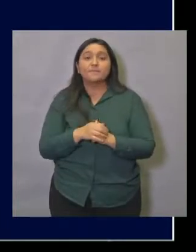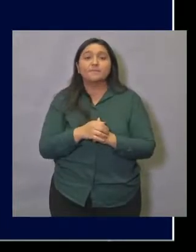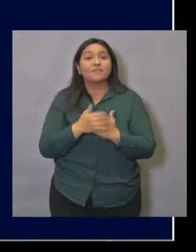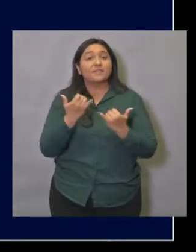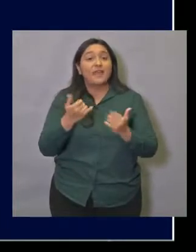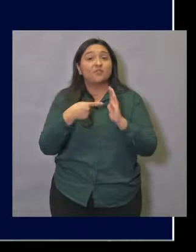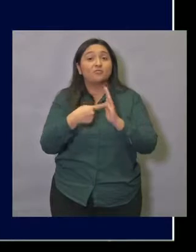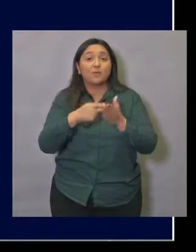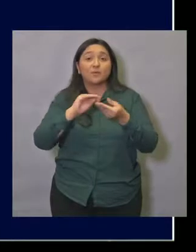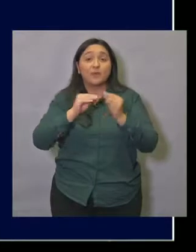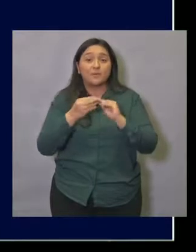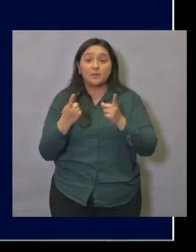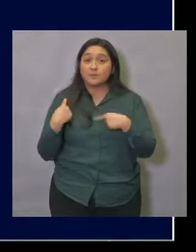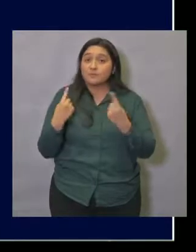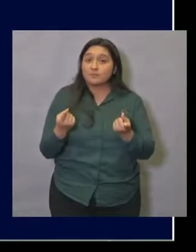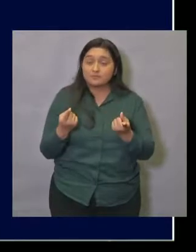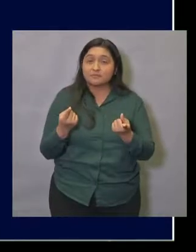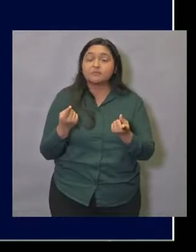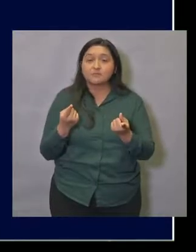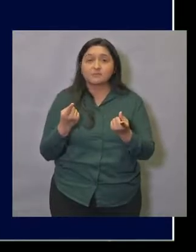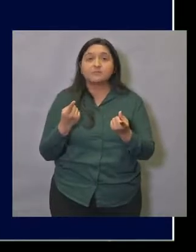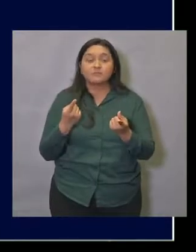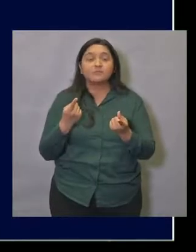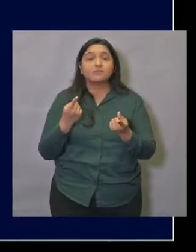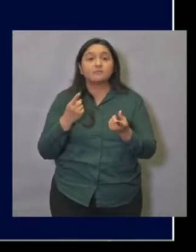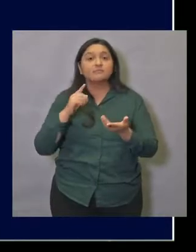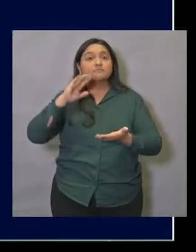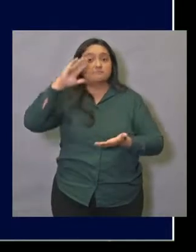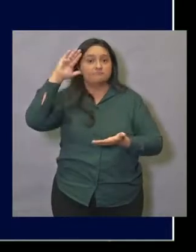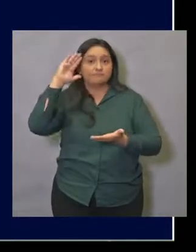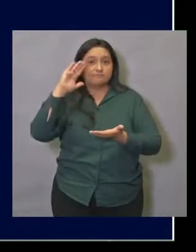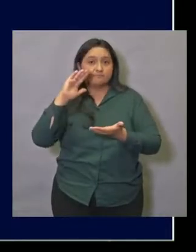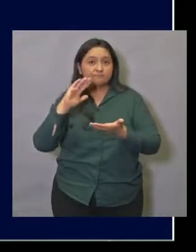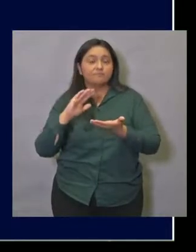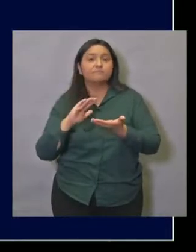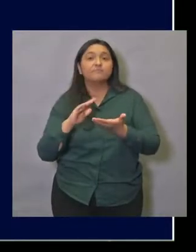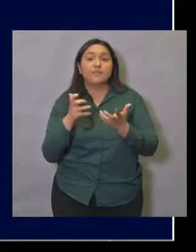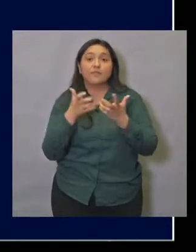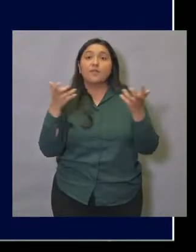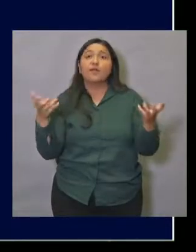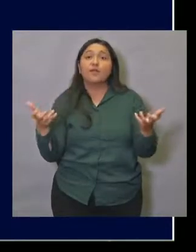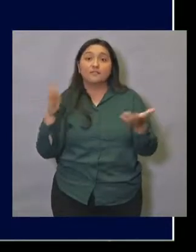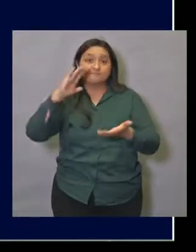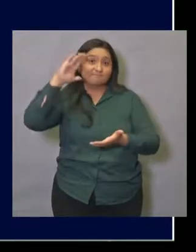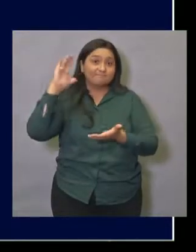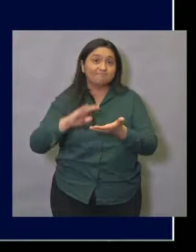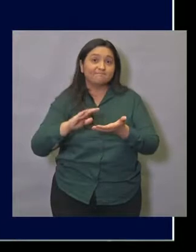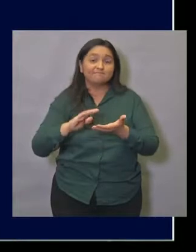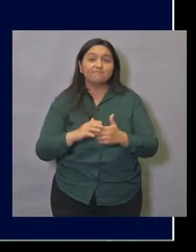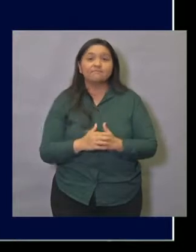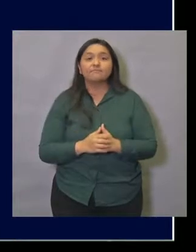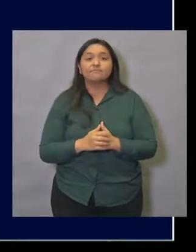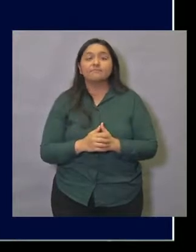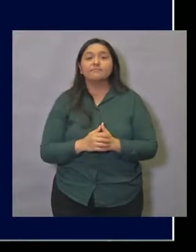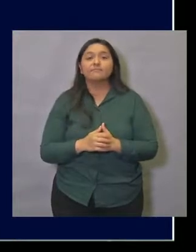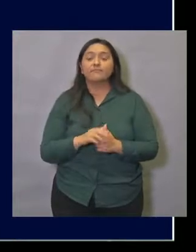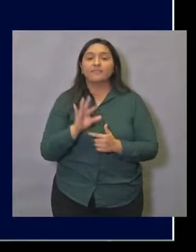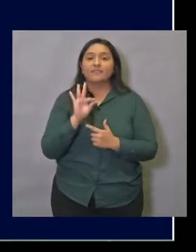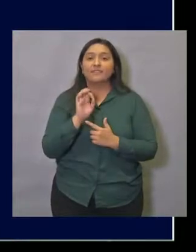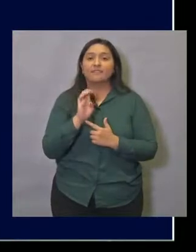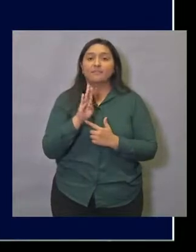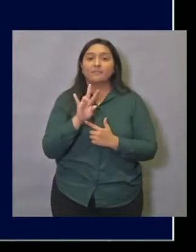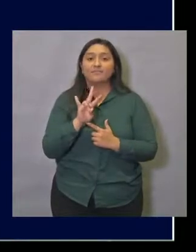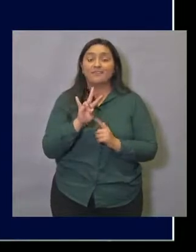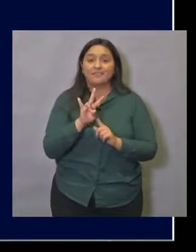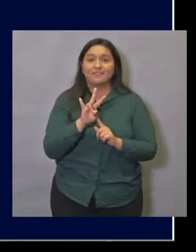semanas, el promedio de casos en estas instalaciones se ha bajado drásticamente. Al 7 de febrero, el promedio de